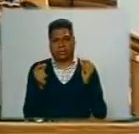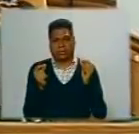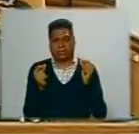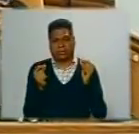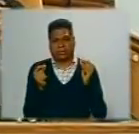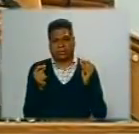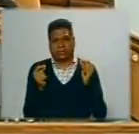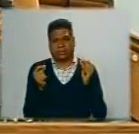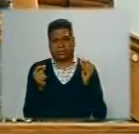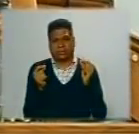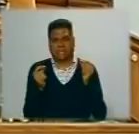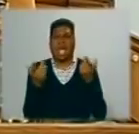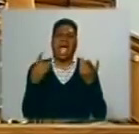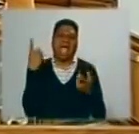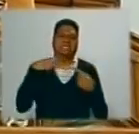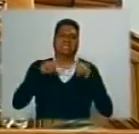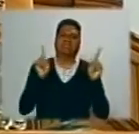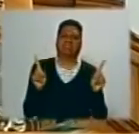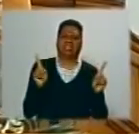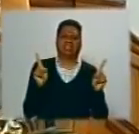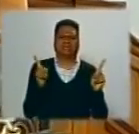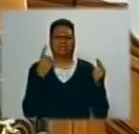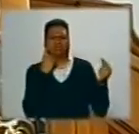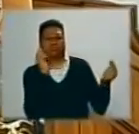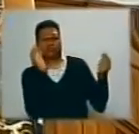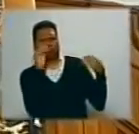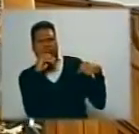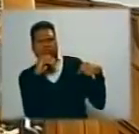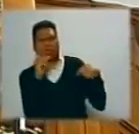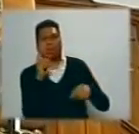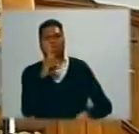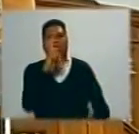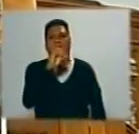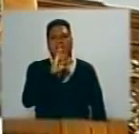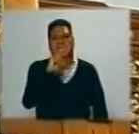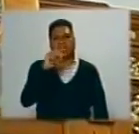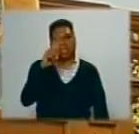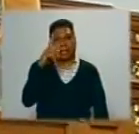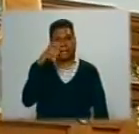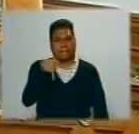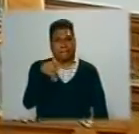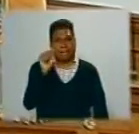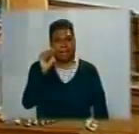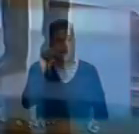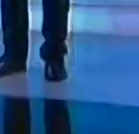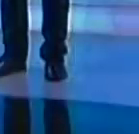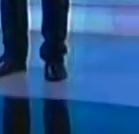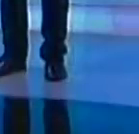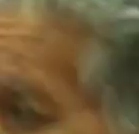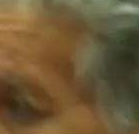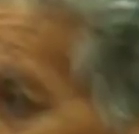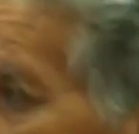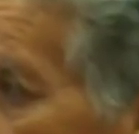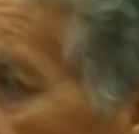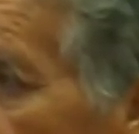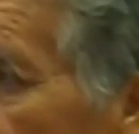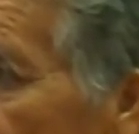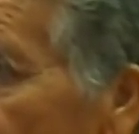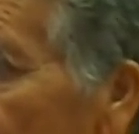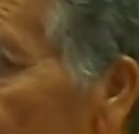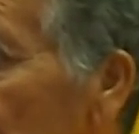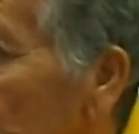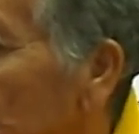controversias que existían en la vieja de ley de INDEPAVI y que fueron eliminadas. Principios